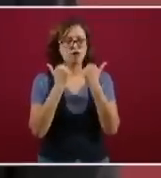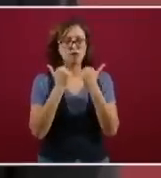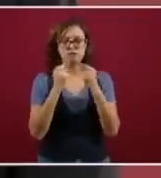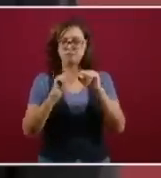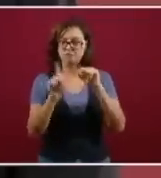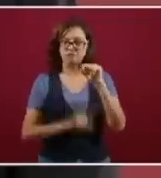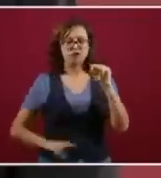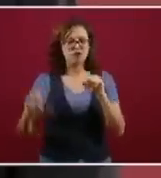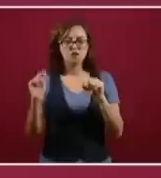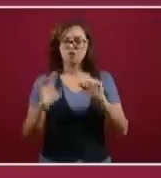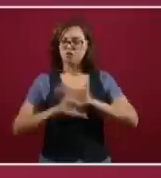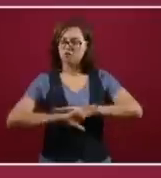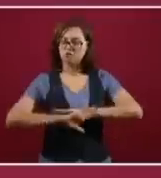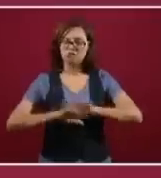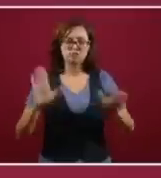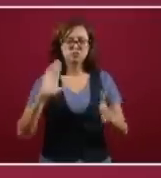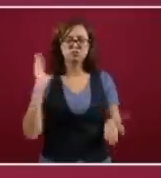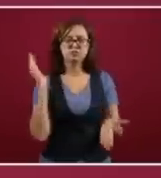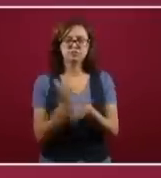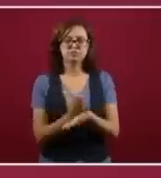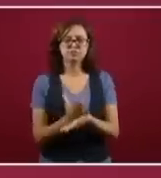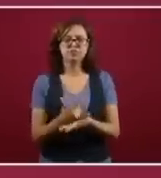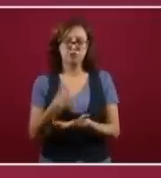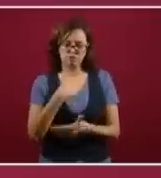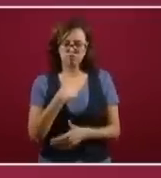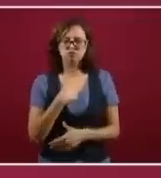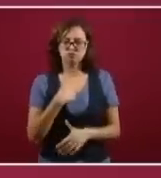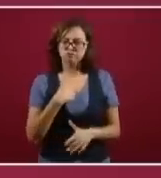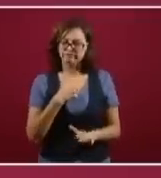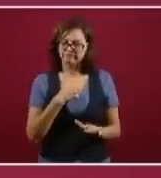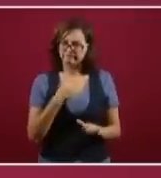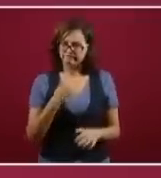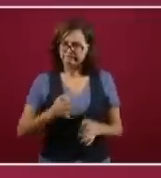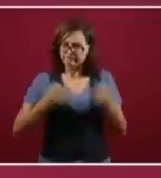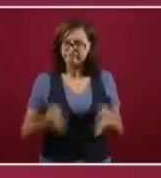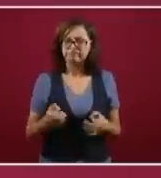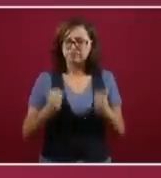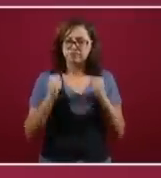en México. Yo eso se los puedo garantizar.